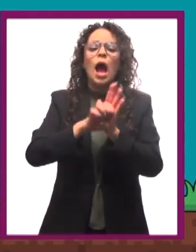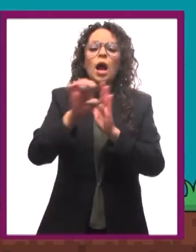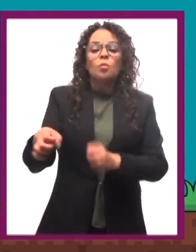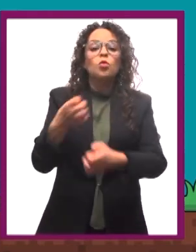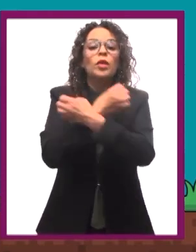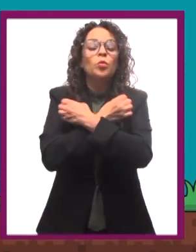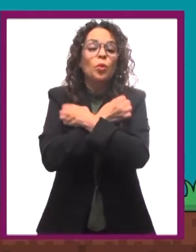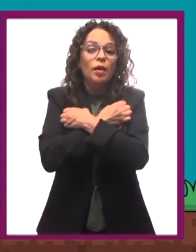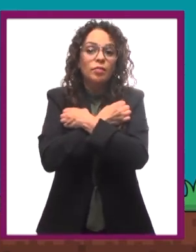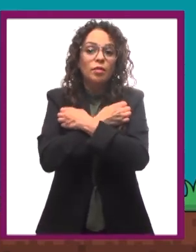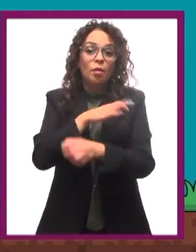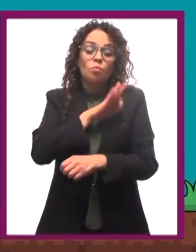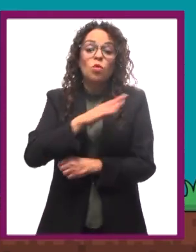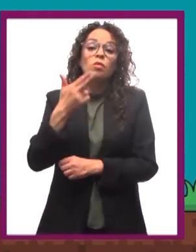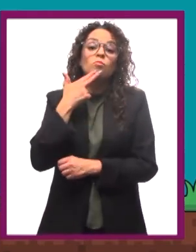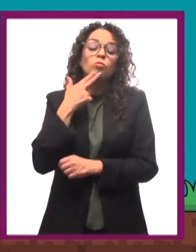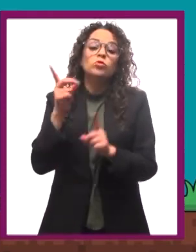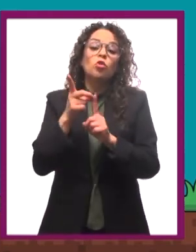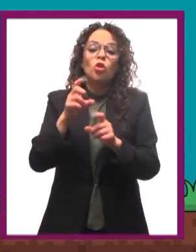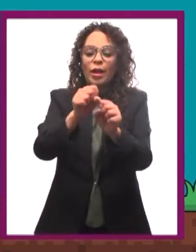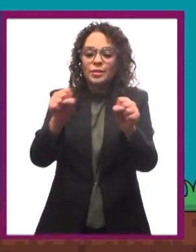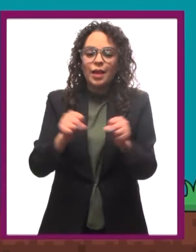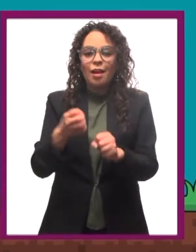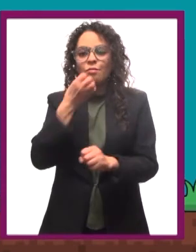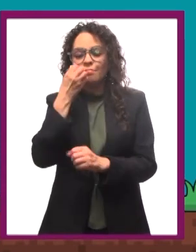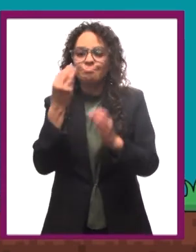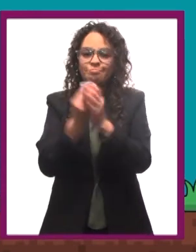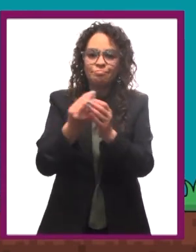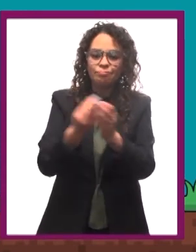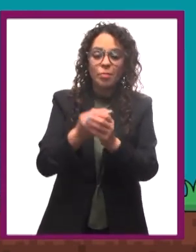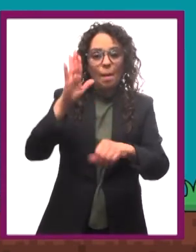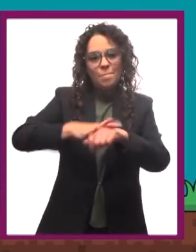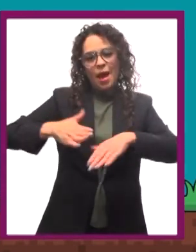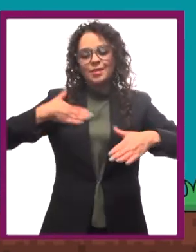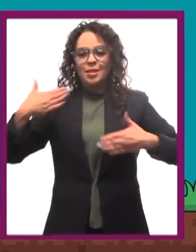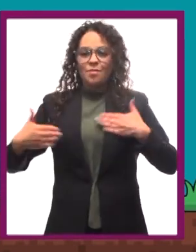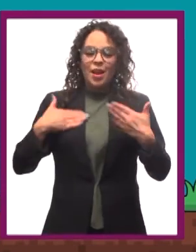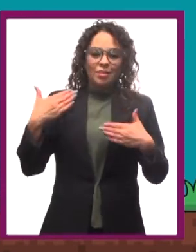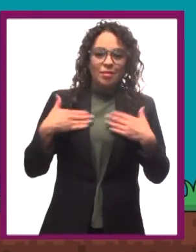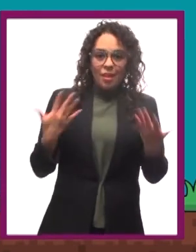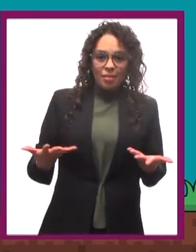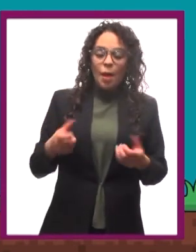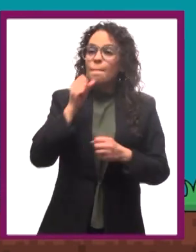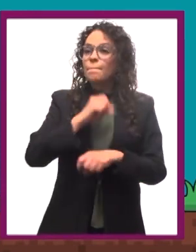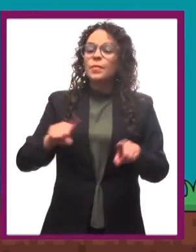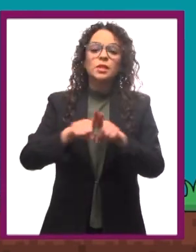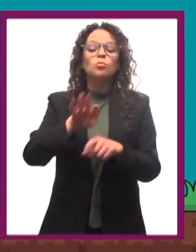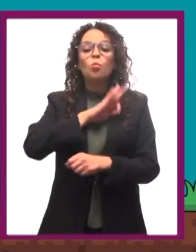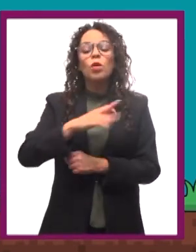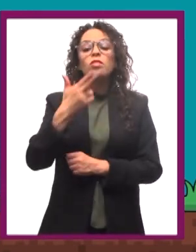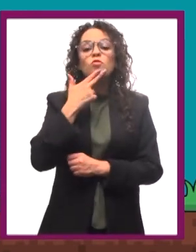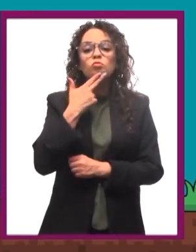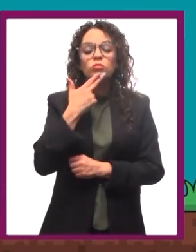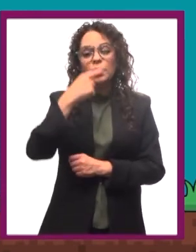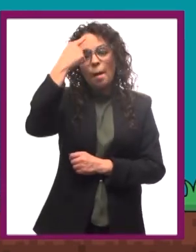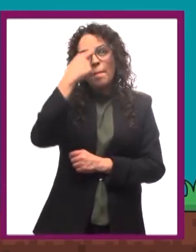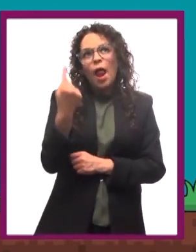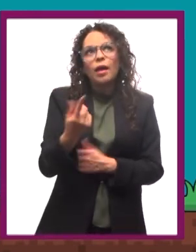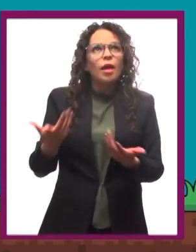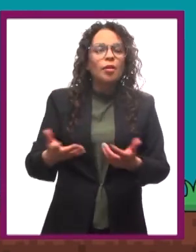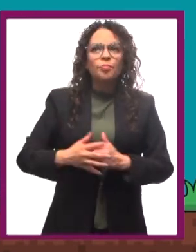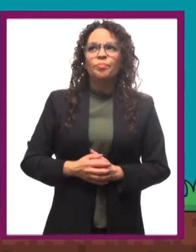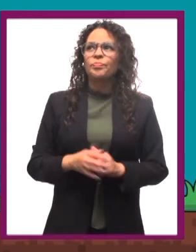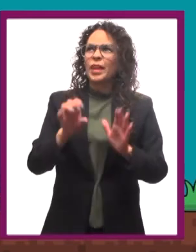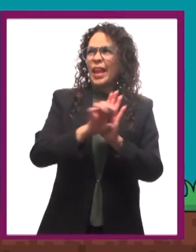usos educativos, se pueden utilizar en las clases y además son mucho más divertidas como juegos. Y también se pueden